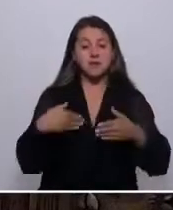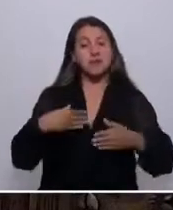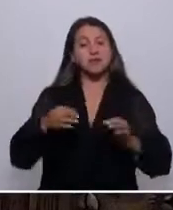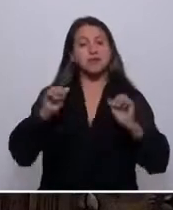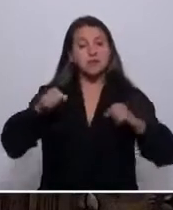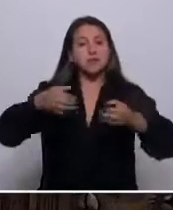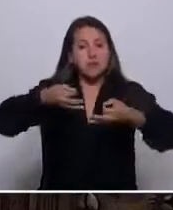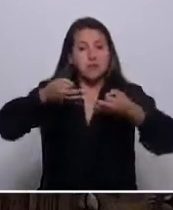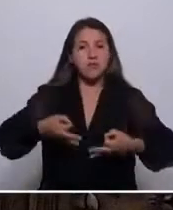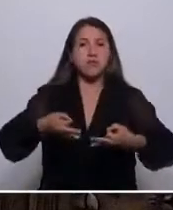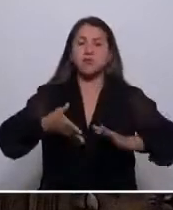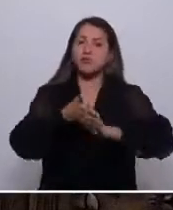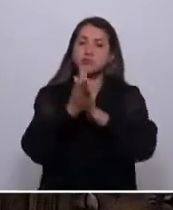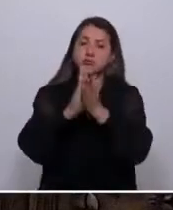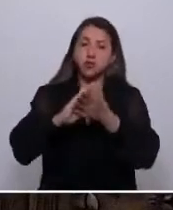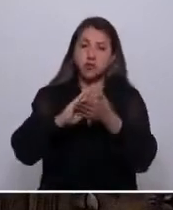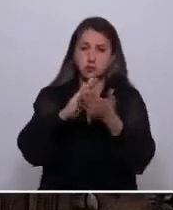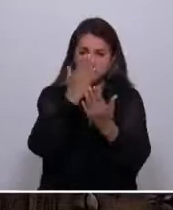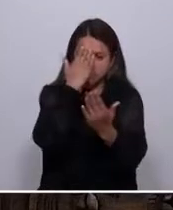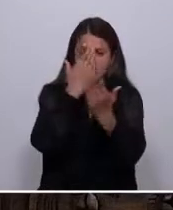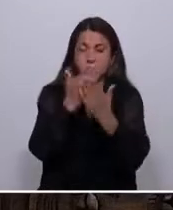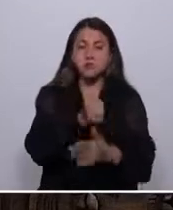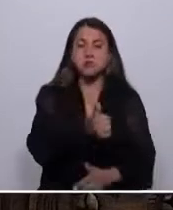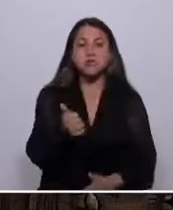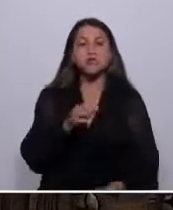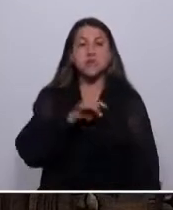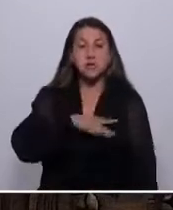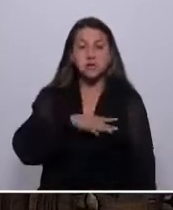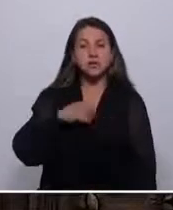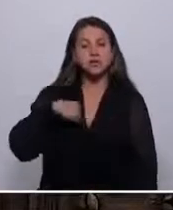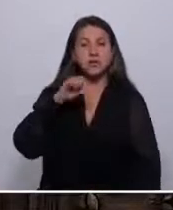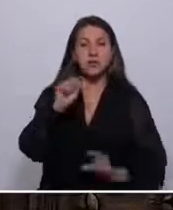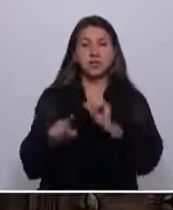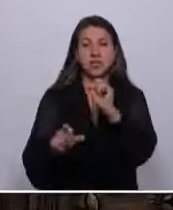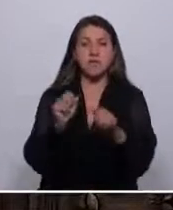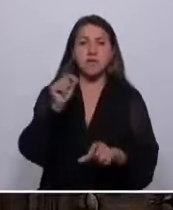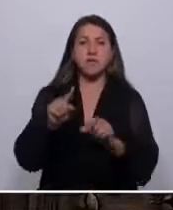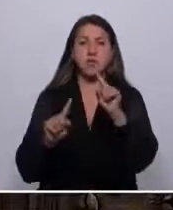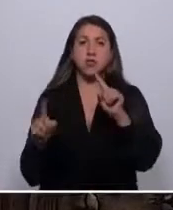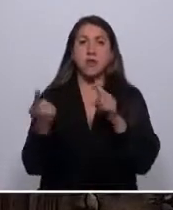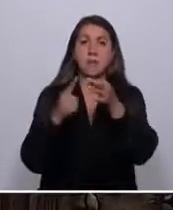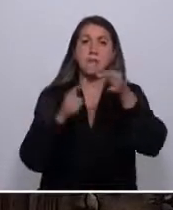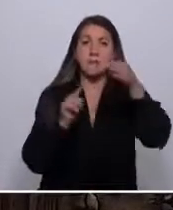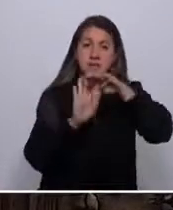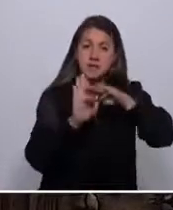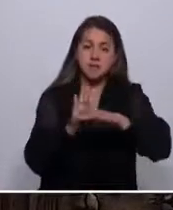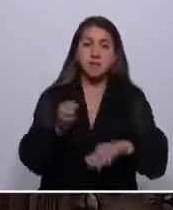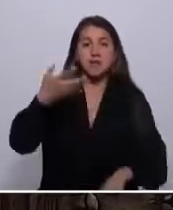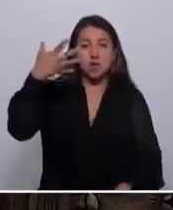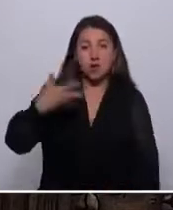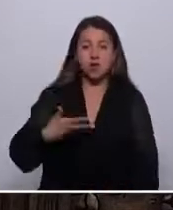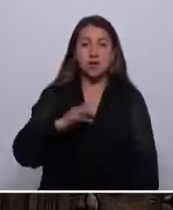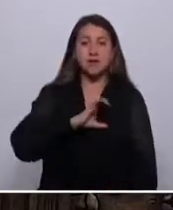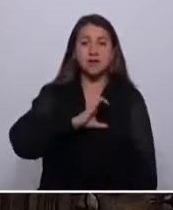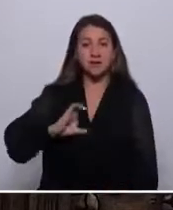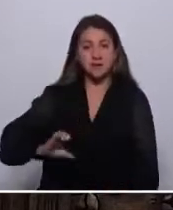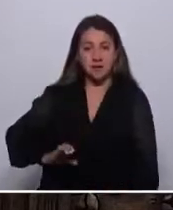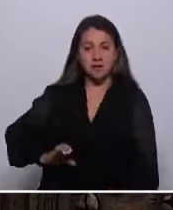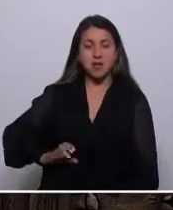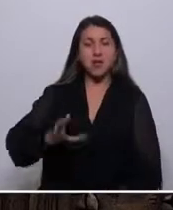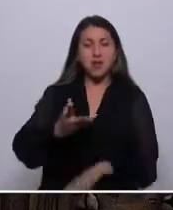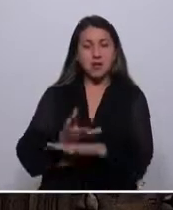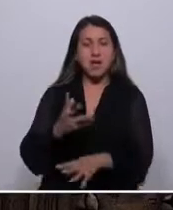frente a todos los chilenos y chilenas, que soy una defensora de los principios y valores cristianos que se encuentran